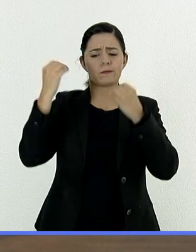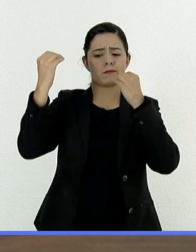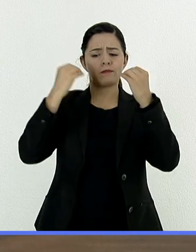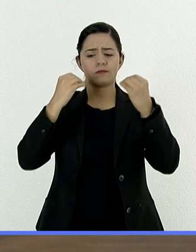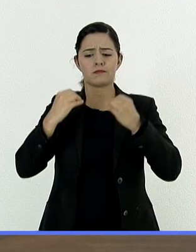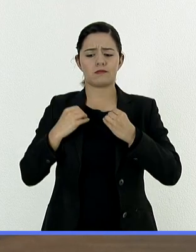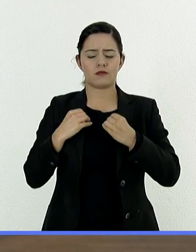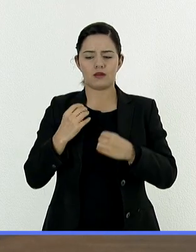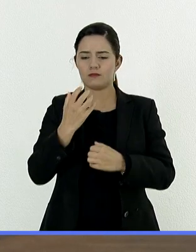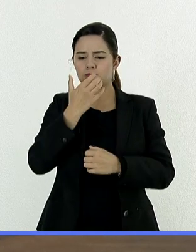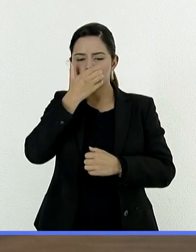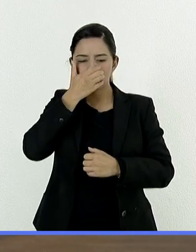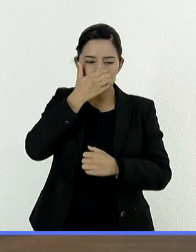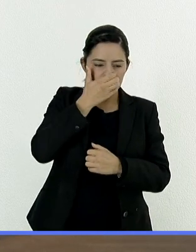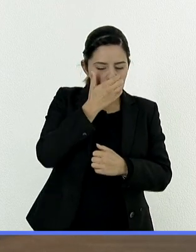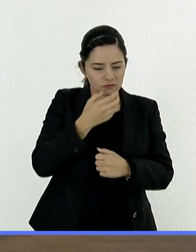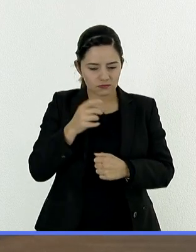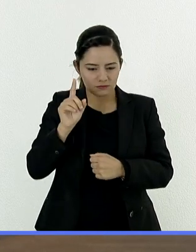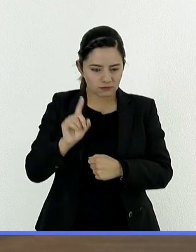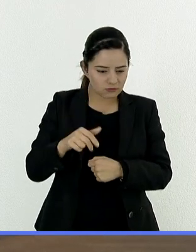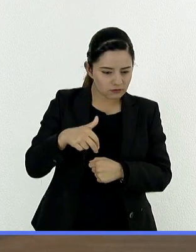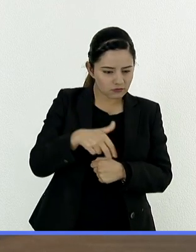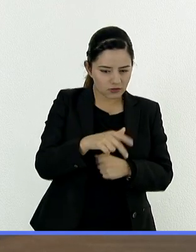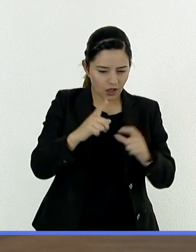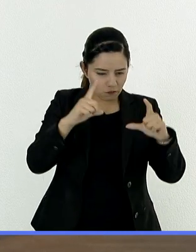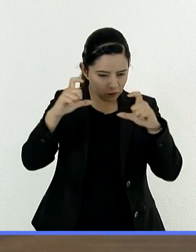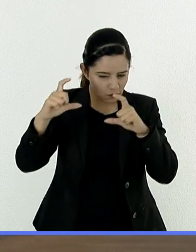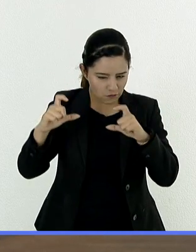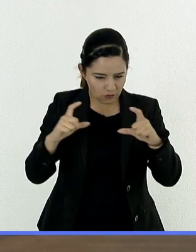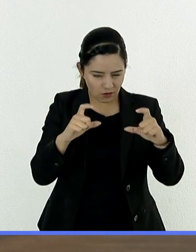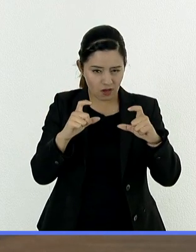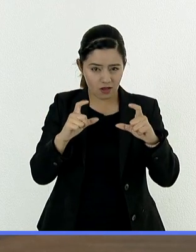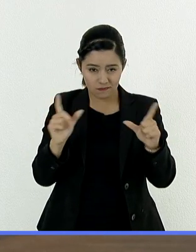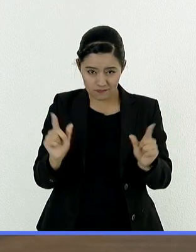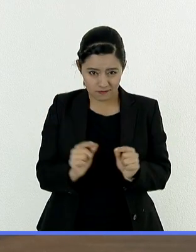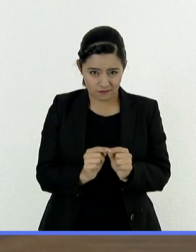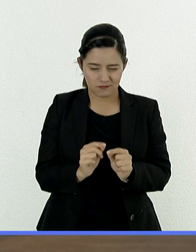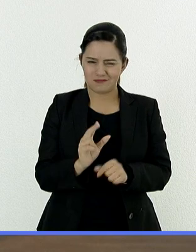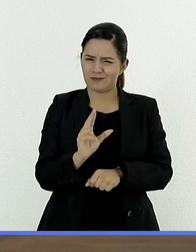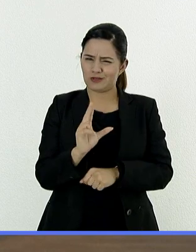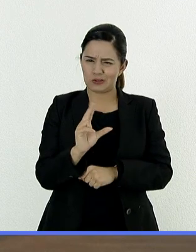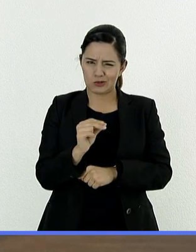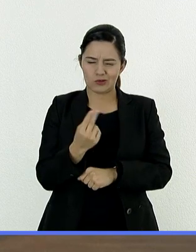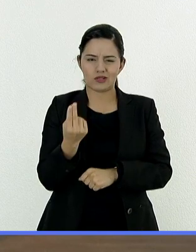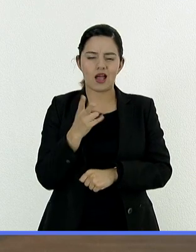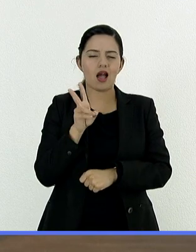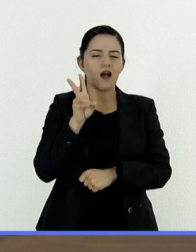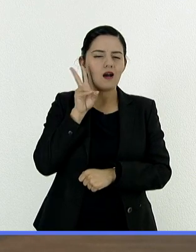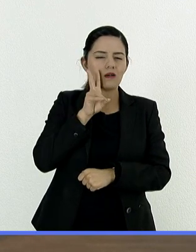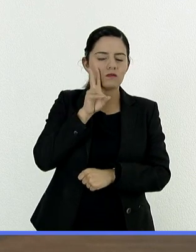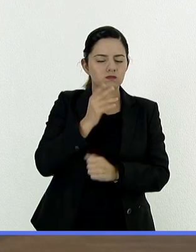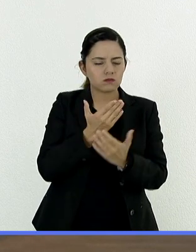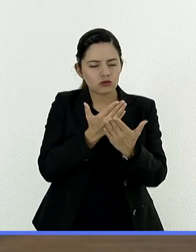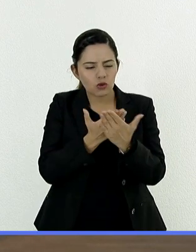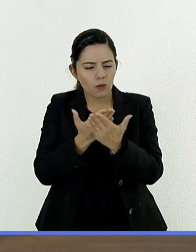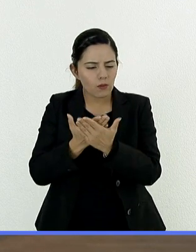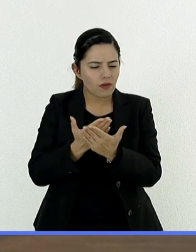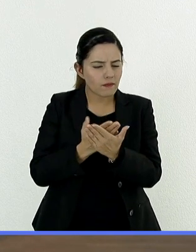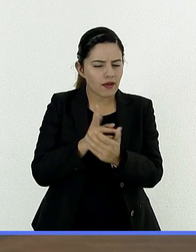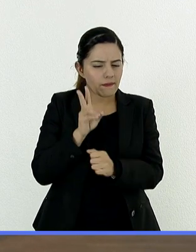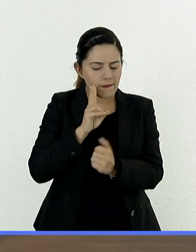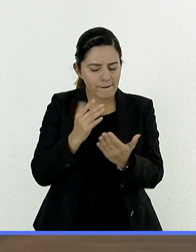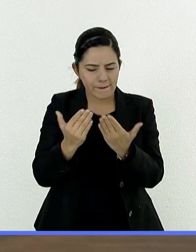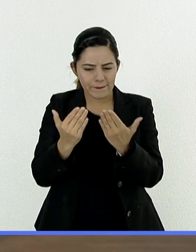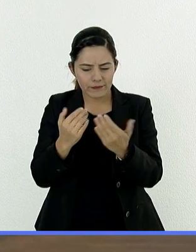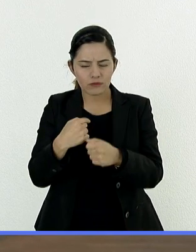tomar fotos sino que tienes todo un proceso de hipótesis tienes un proceso de comprobaciones tienes un proceso de entender